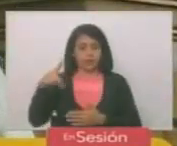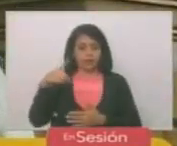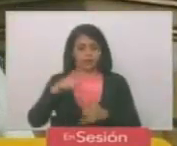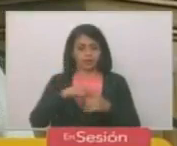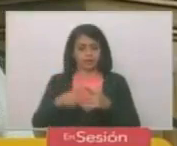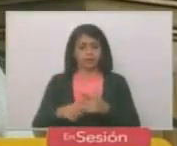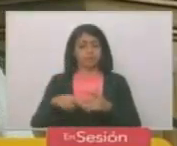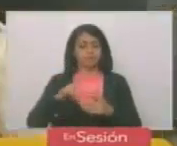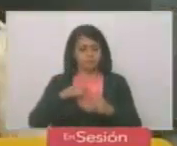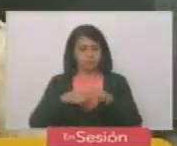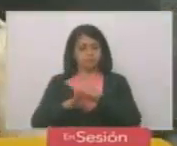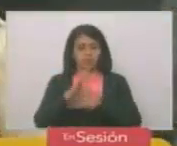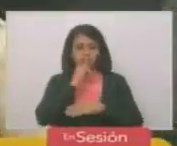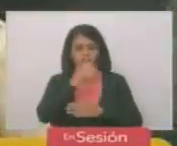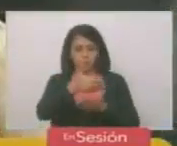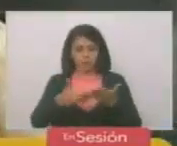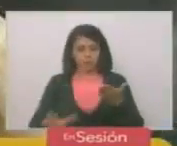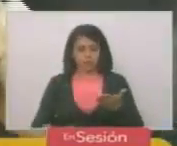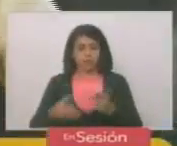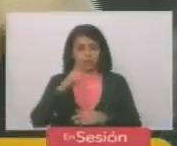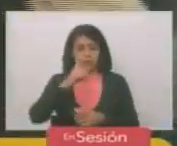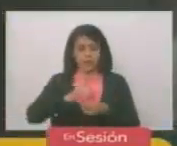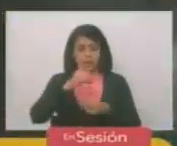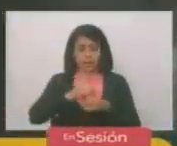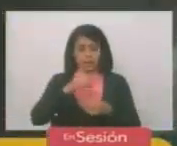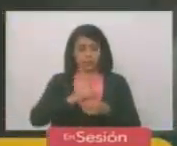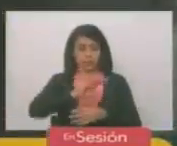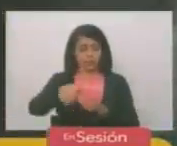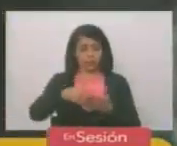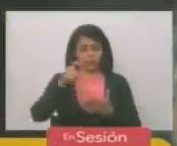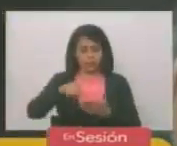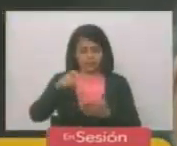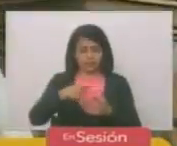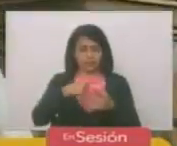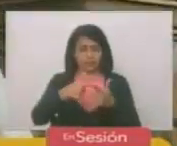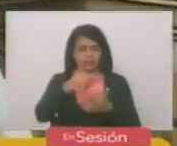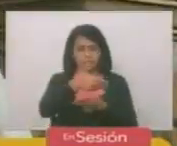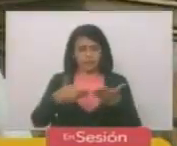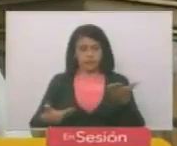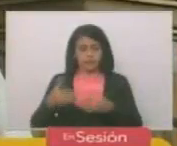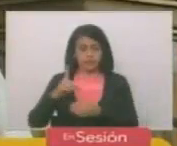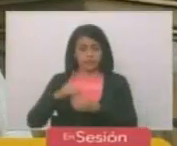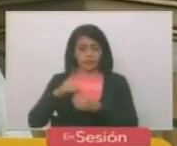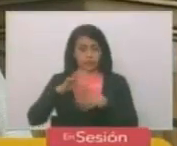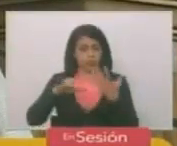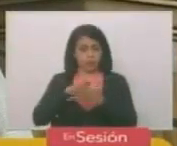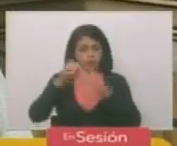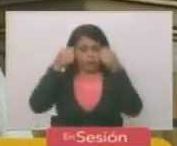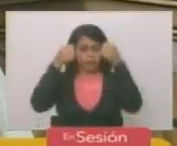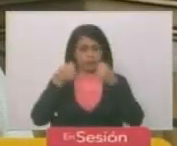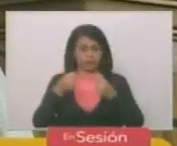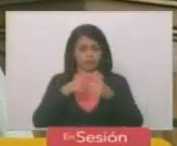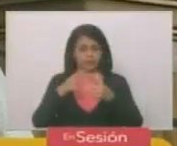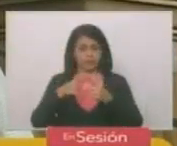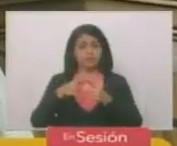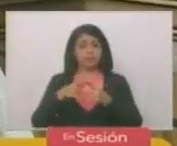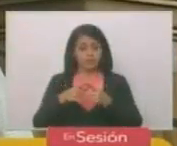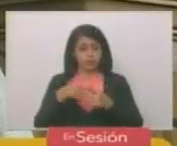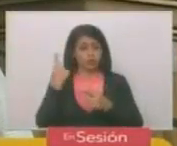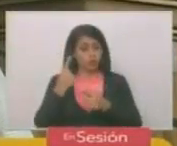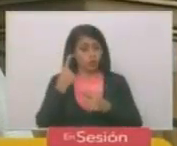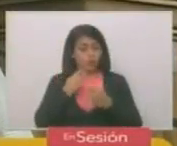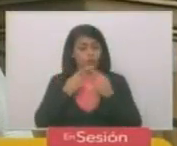de acceder a la información y a los datos que sobre sí misma se encuentren en el registro de antecedentes penales, con las excepciones